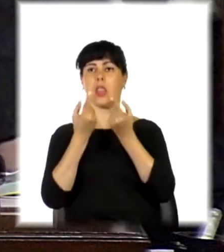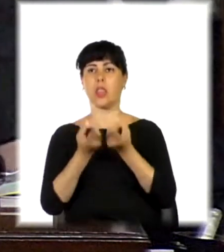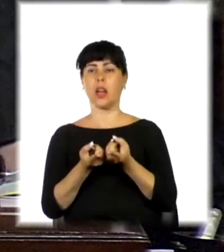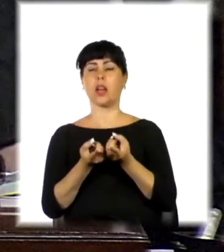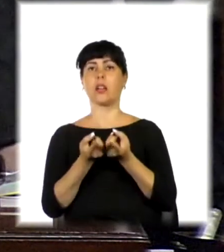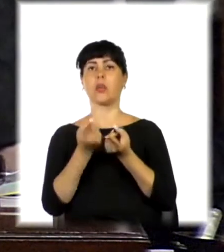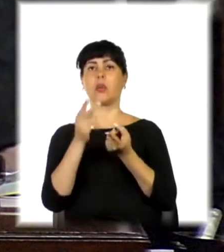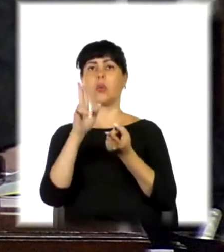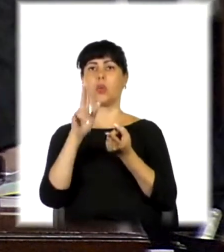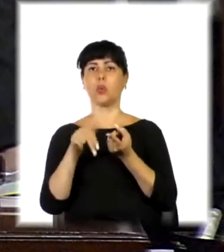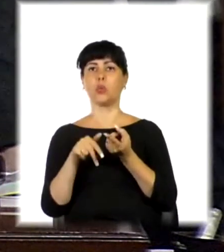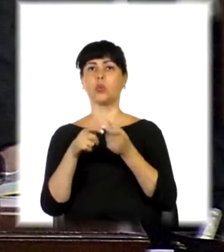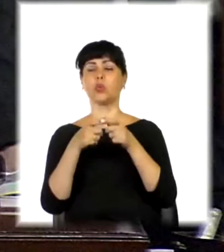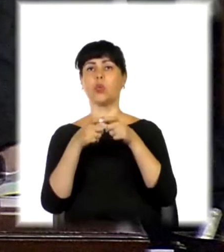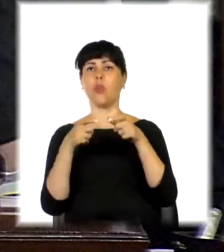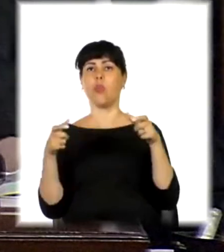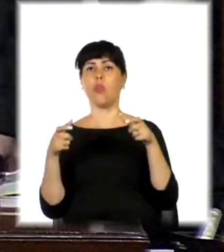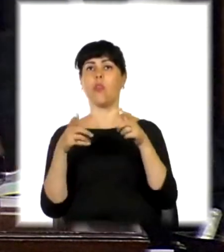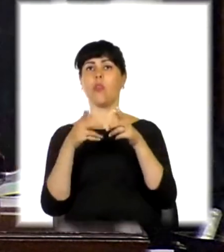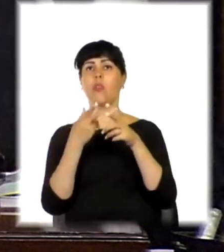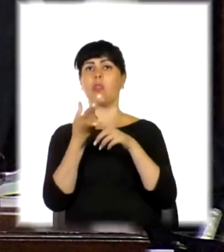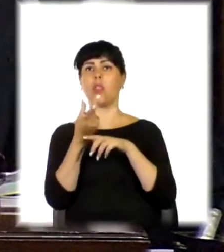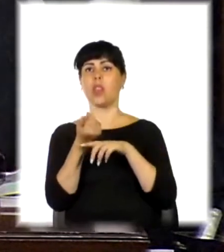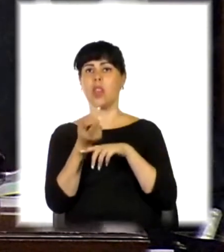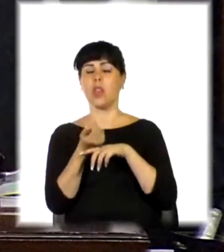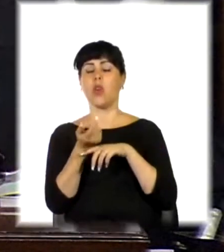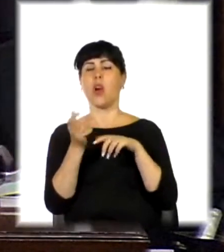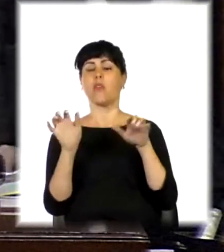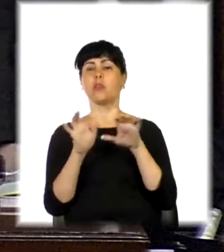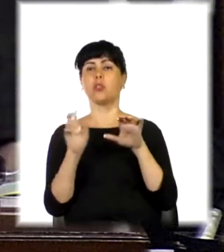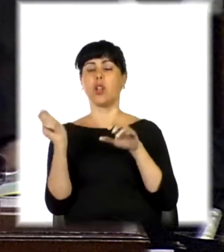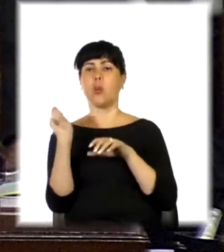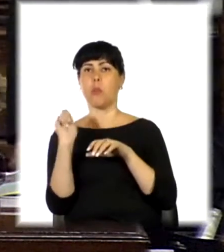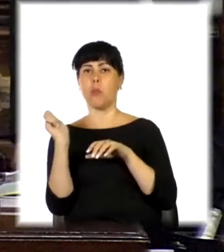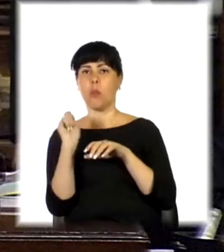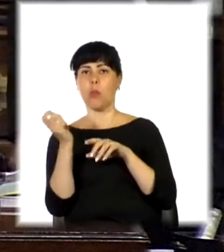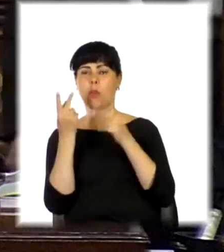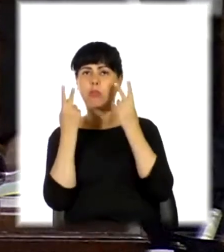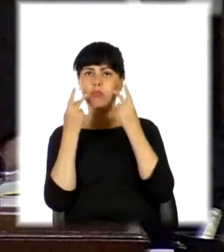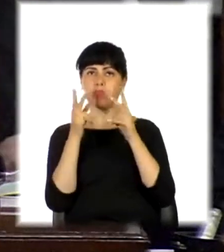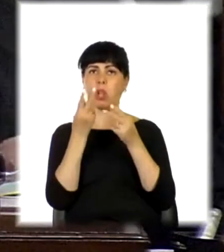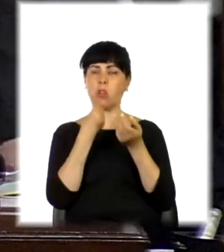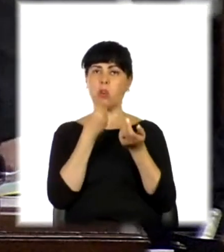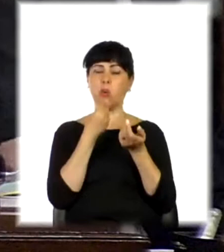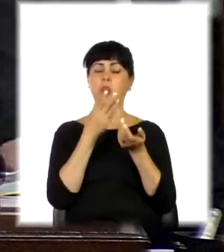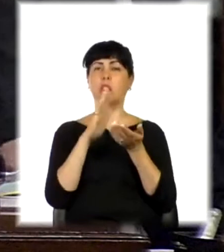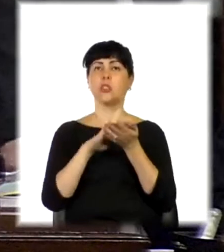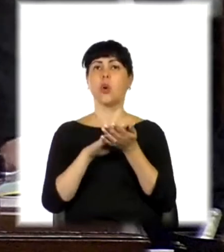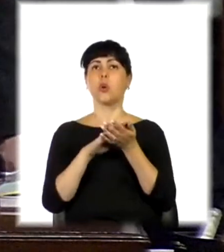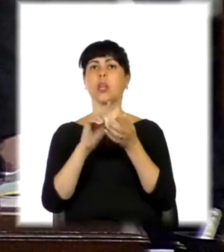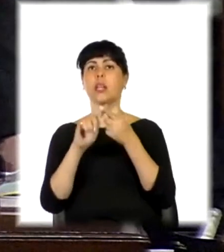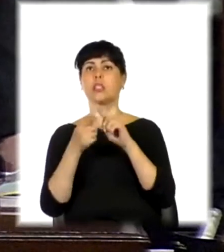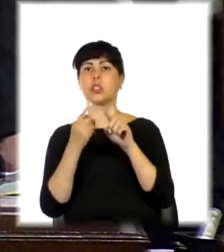de viáticos a funcionarios públicos regulación el proyecto está informado